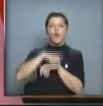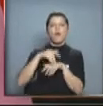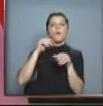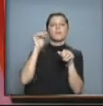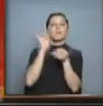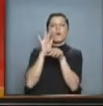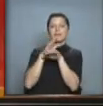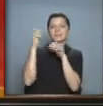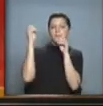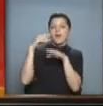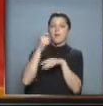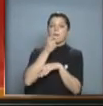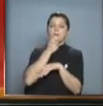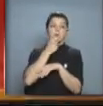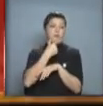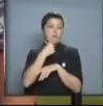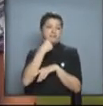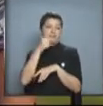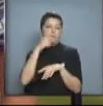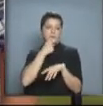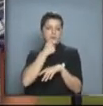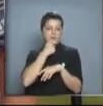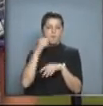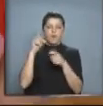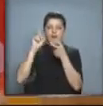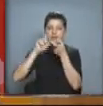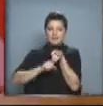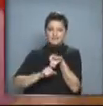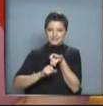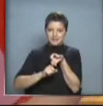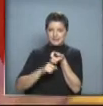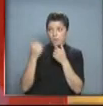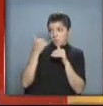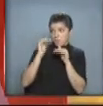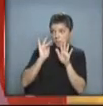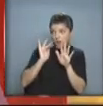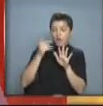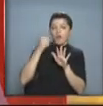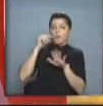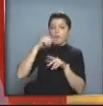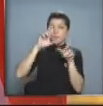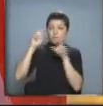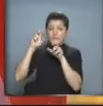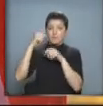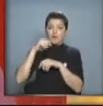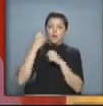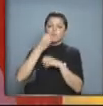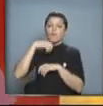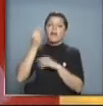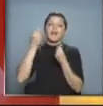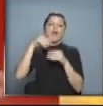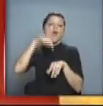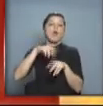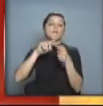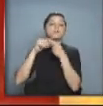Hay que hacer magia para casarse, por ejemplo. ¿Por qué nos metemos ya, si te parece, Baiano, en un tema cualquiera que tiene que ver con el casamiento? Es una institución